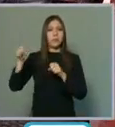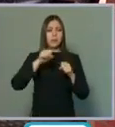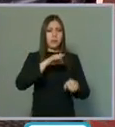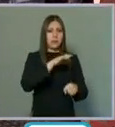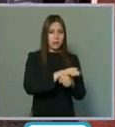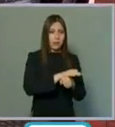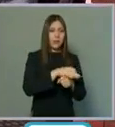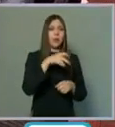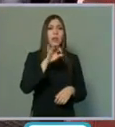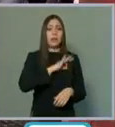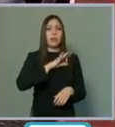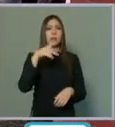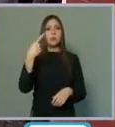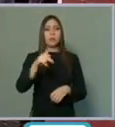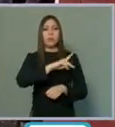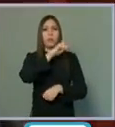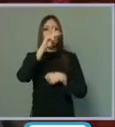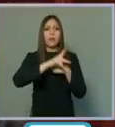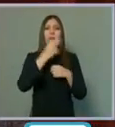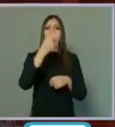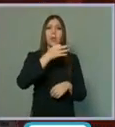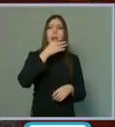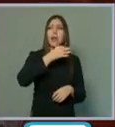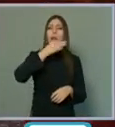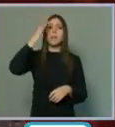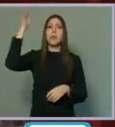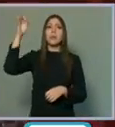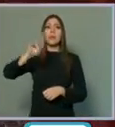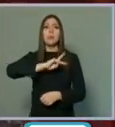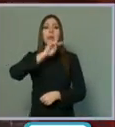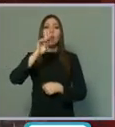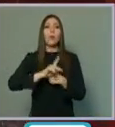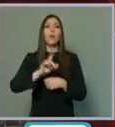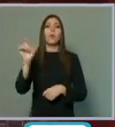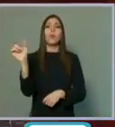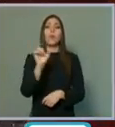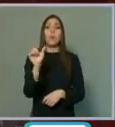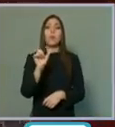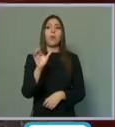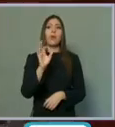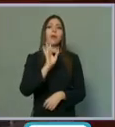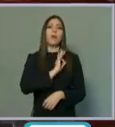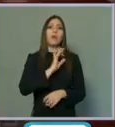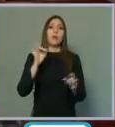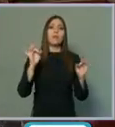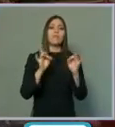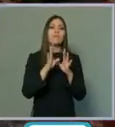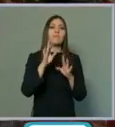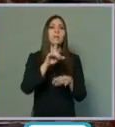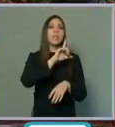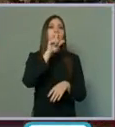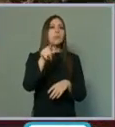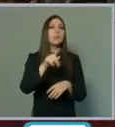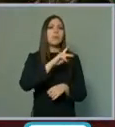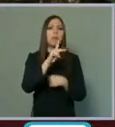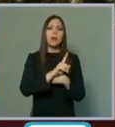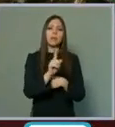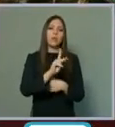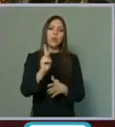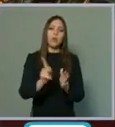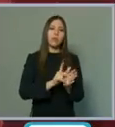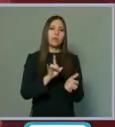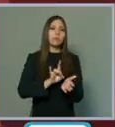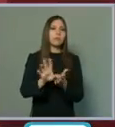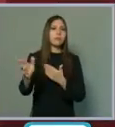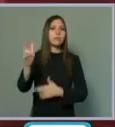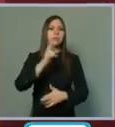que se tienen en el país donde se encuentra, cuando está en una situación de posible deportación, cuando está incluso